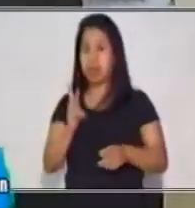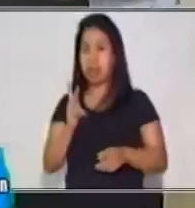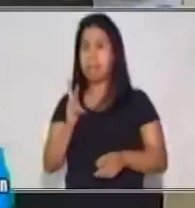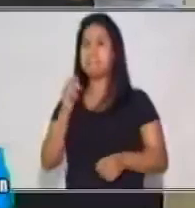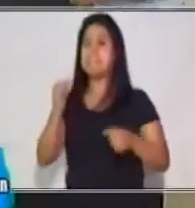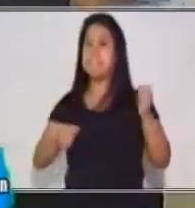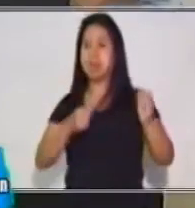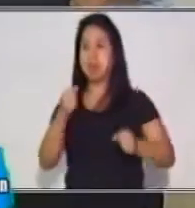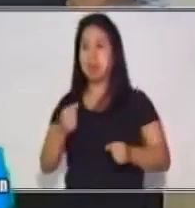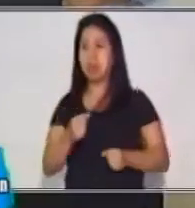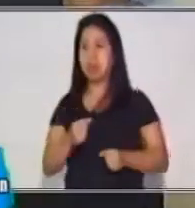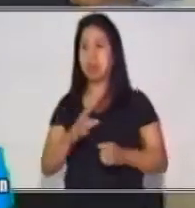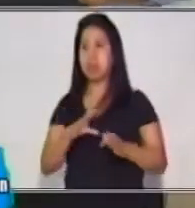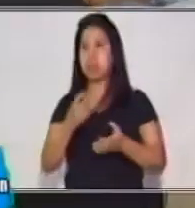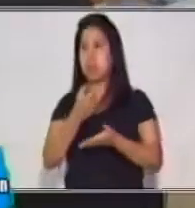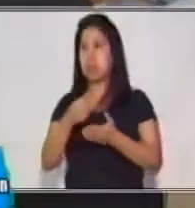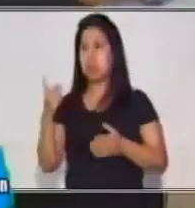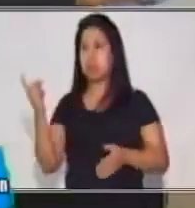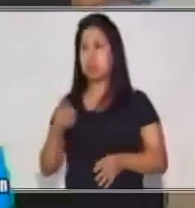No encuentro otra.